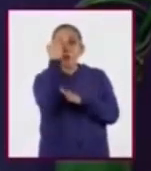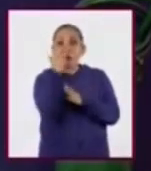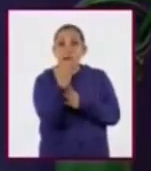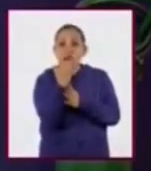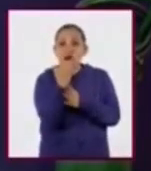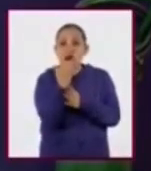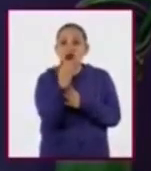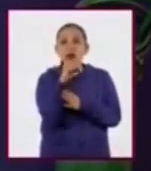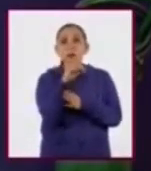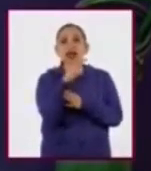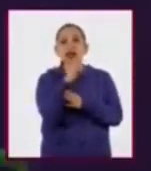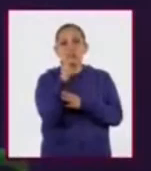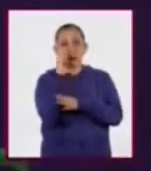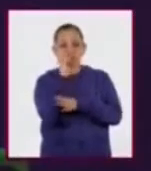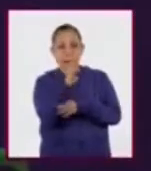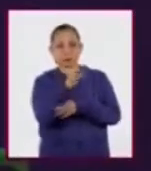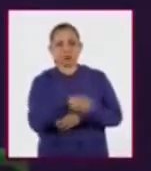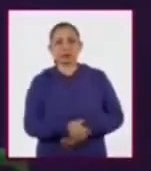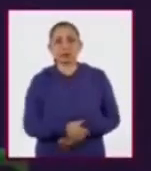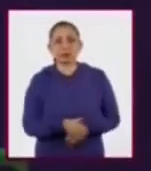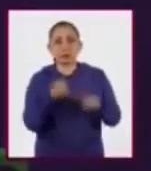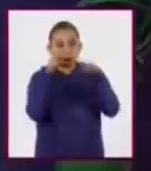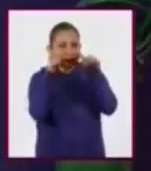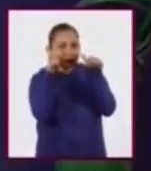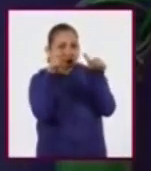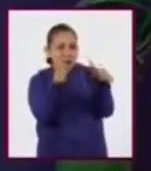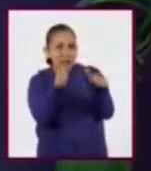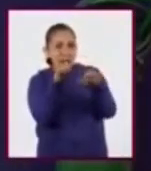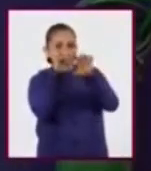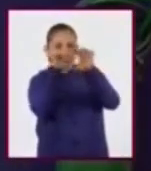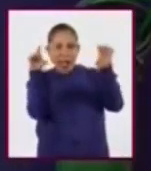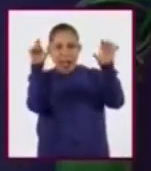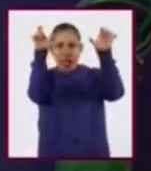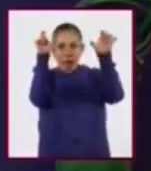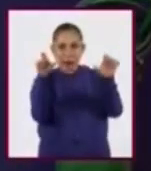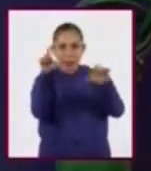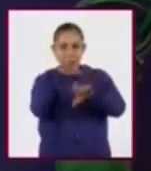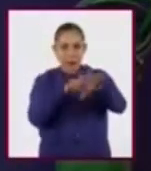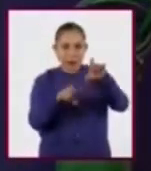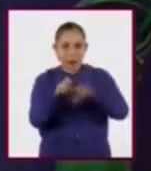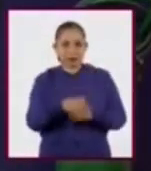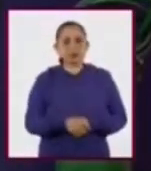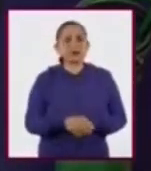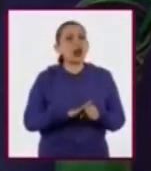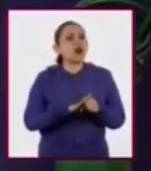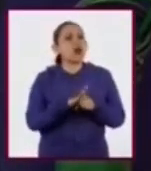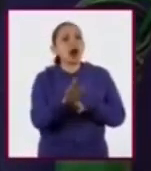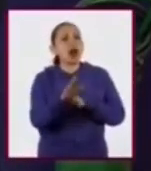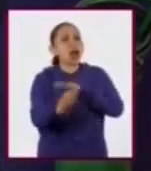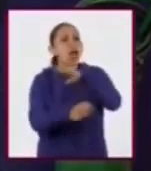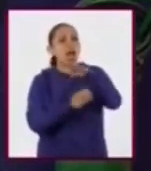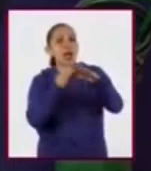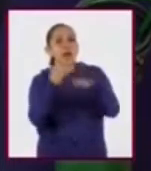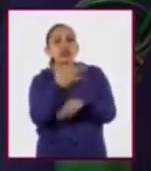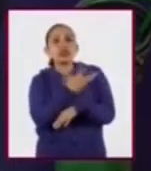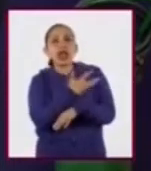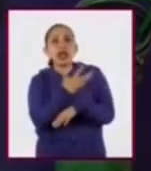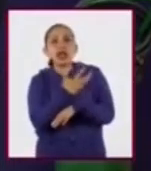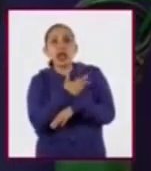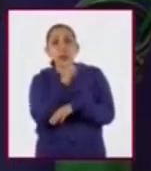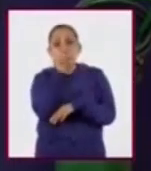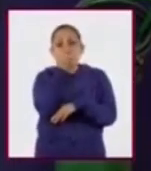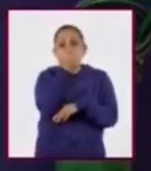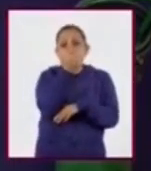magnitud. Observa con atención la tabla periódica. ¿Cuál es el elemento que tiene la